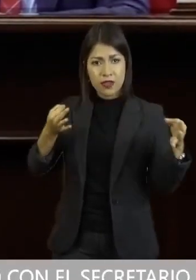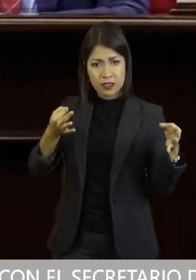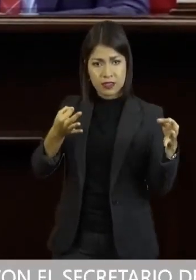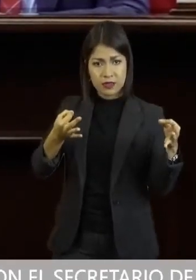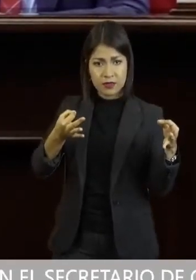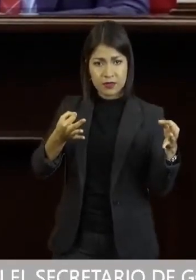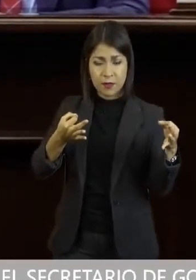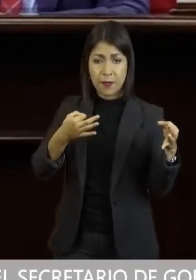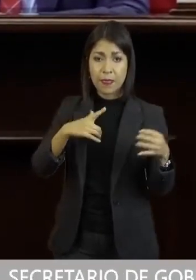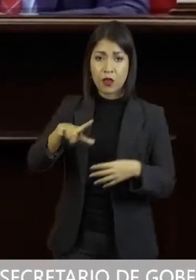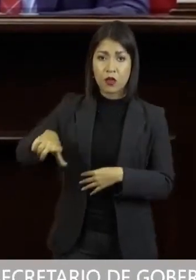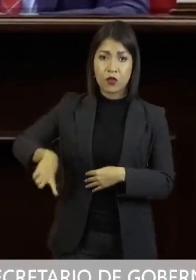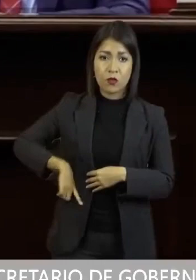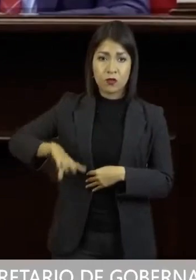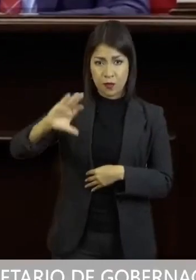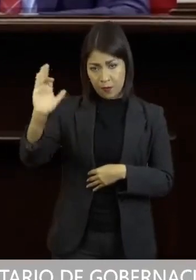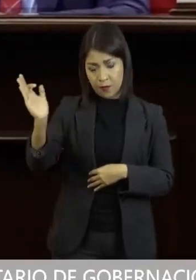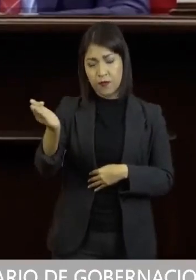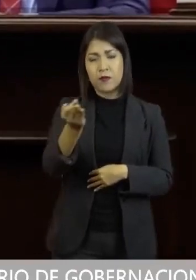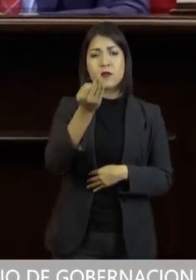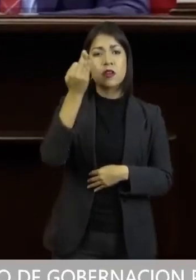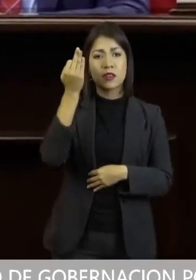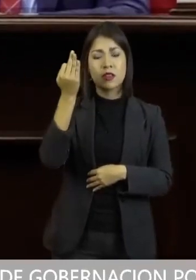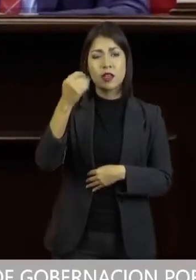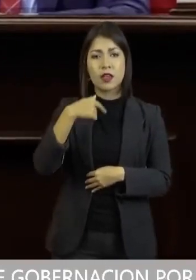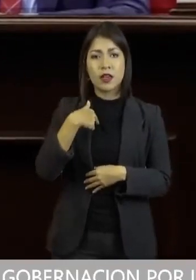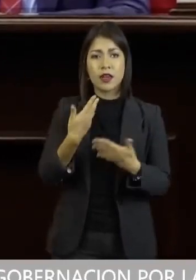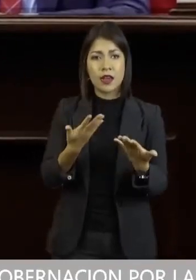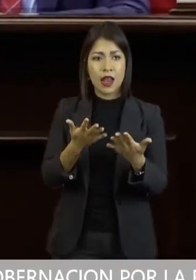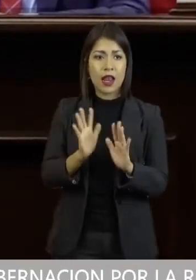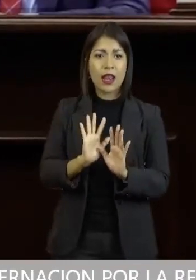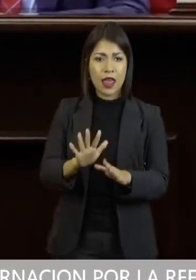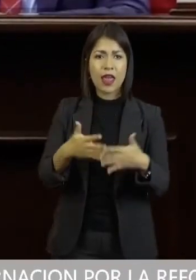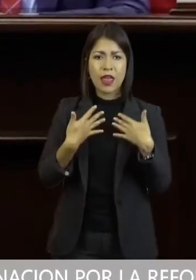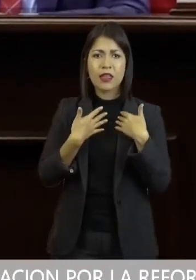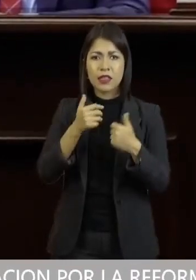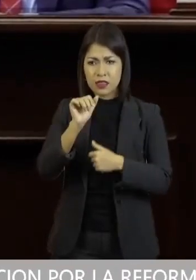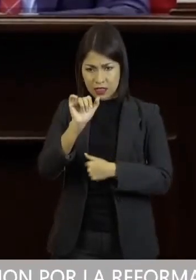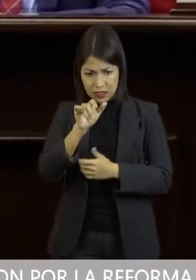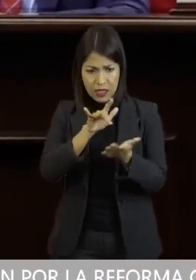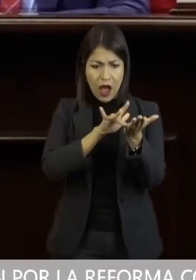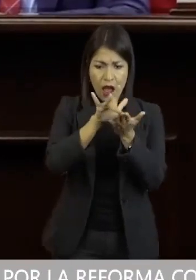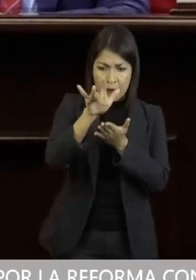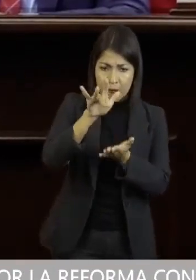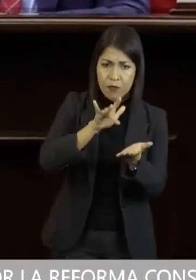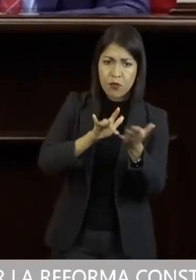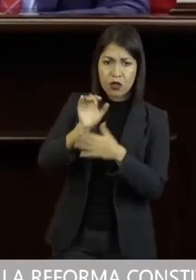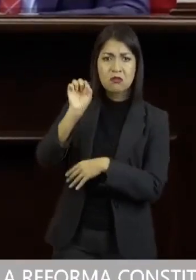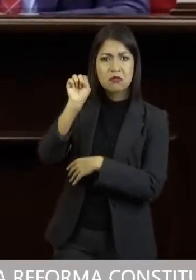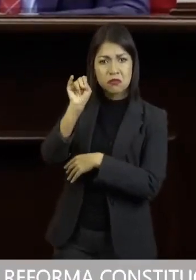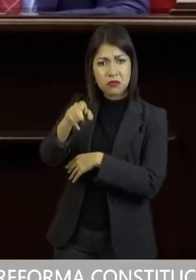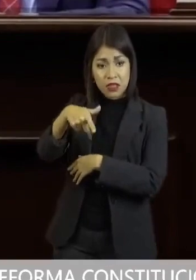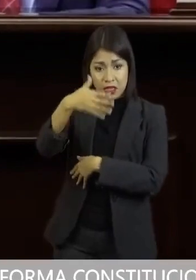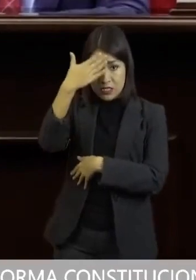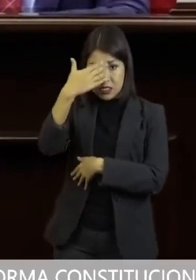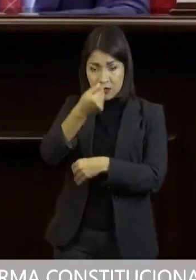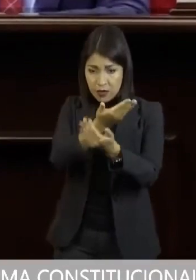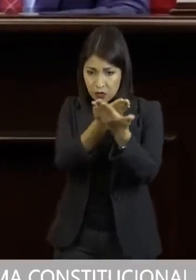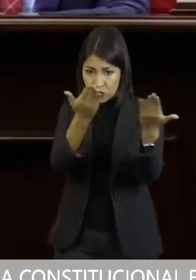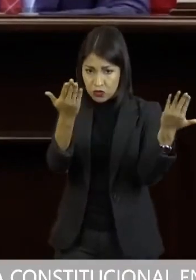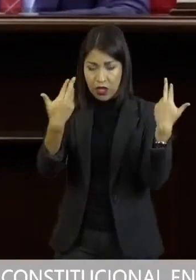el gobierno federal les entiende, les apoya, sabe que ustedes son